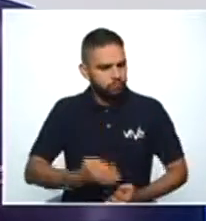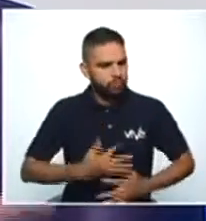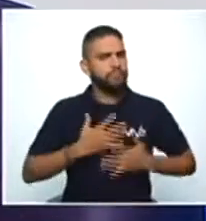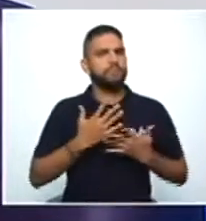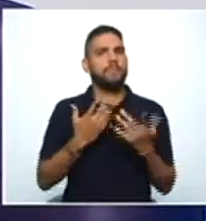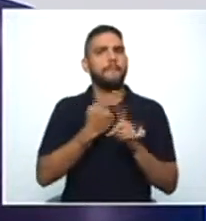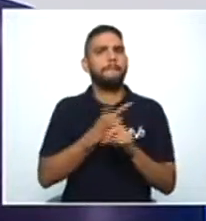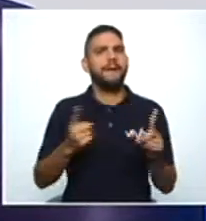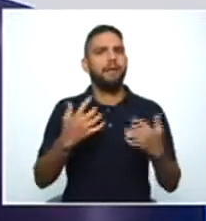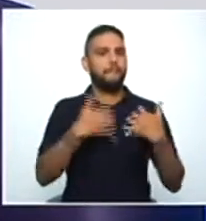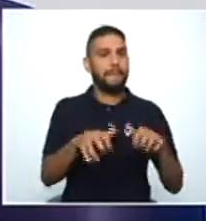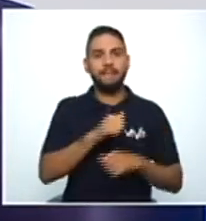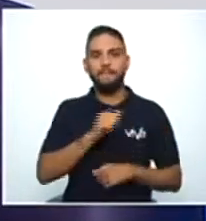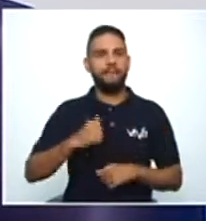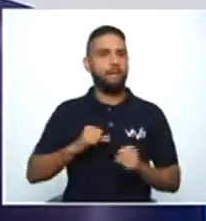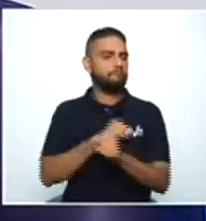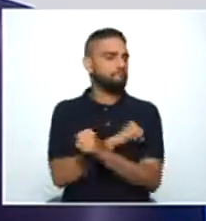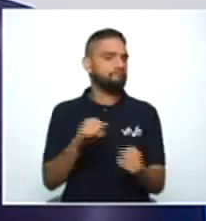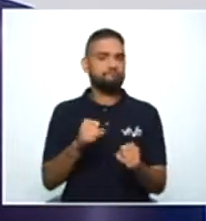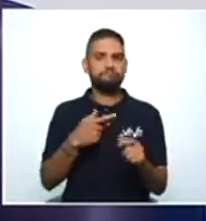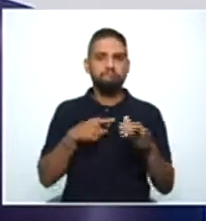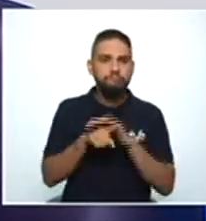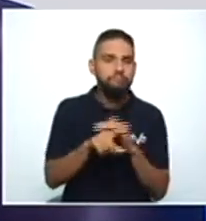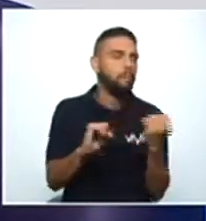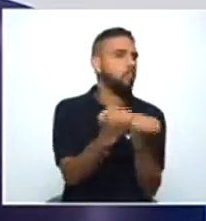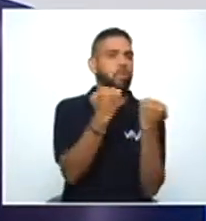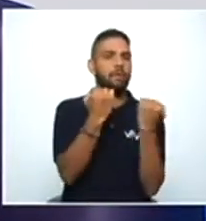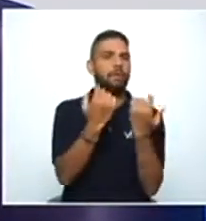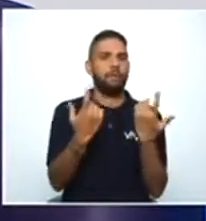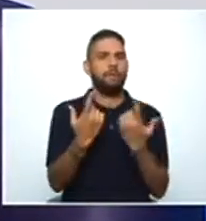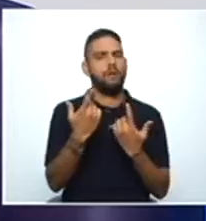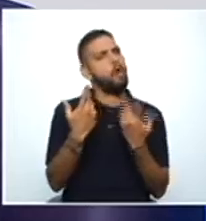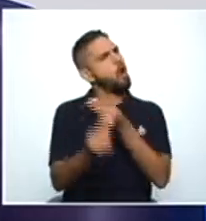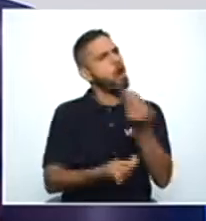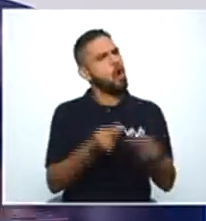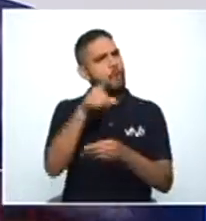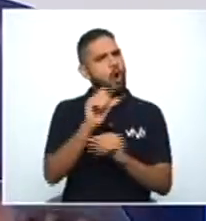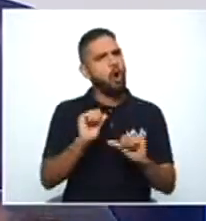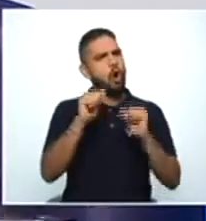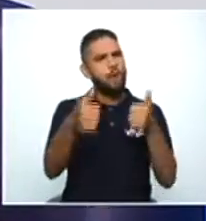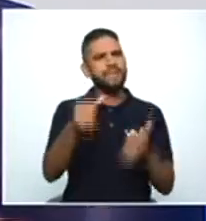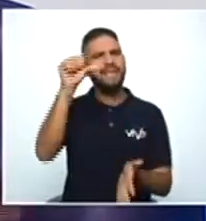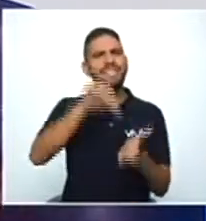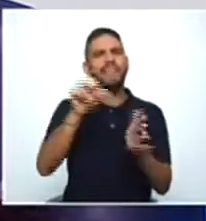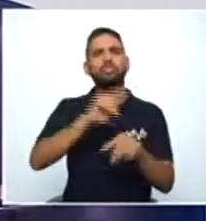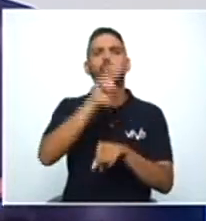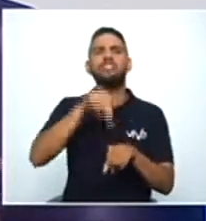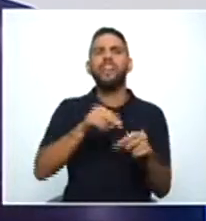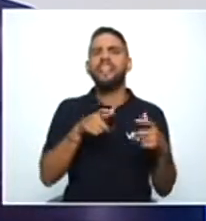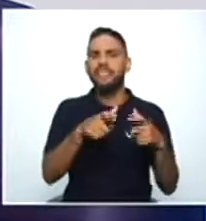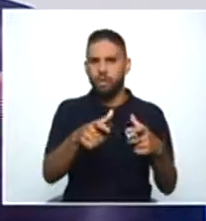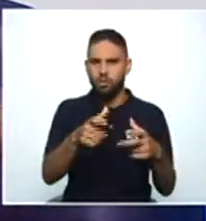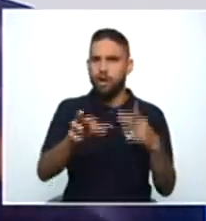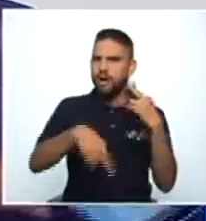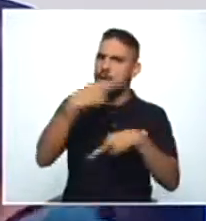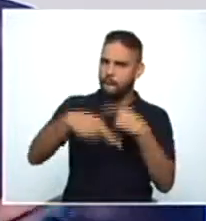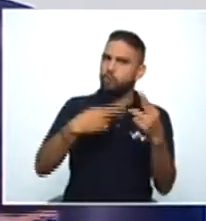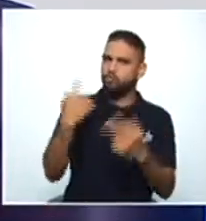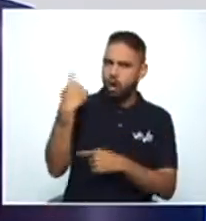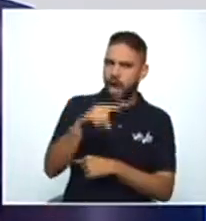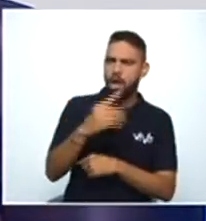obviamente en empresas privadas no consiguen se consiguen como una piedra de tranca como nace el síndic algo que nace en revolución es algo que ya